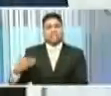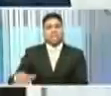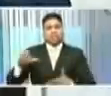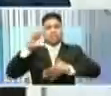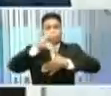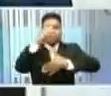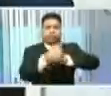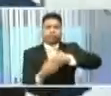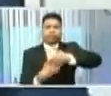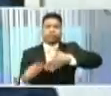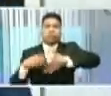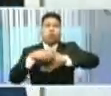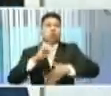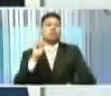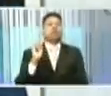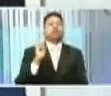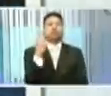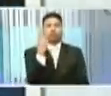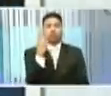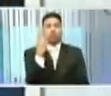vienen con una sola agenda.